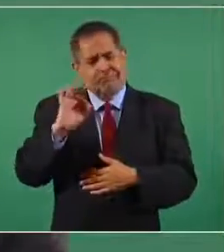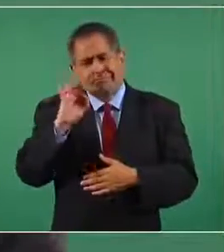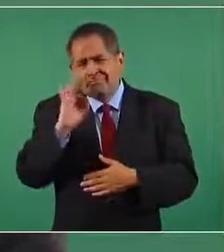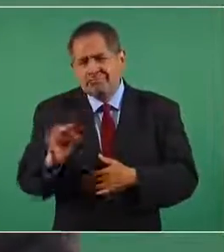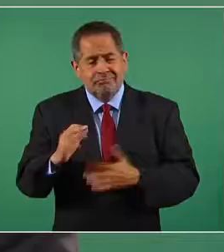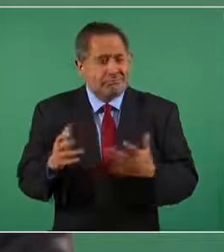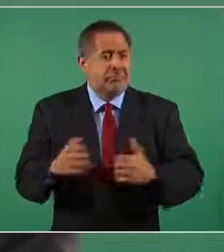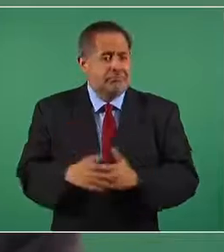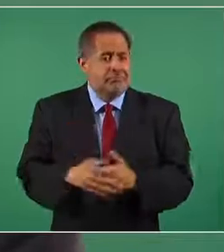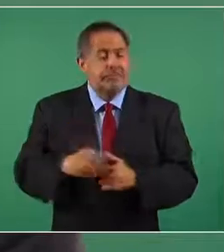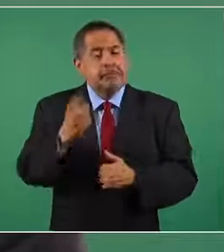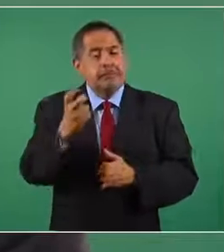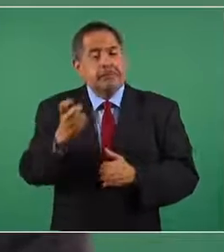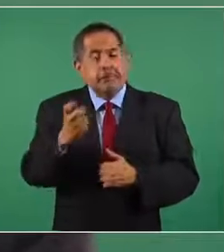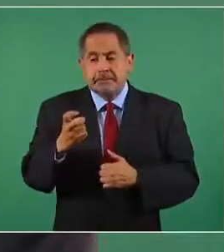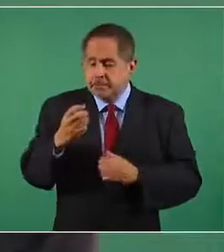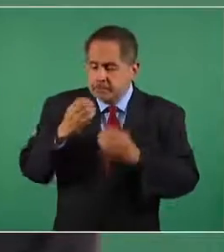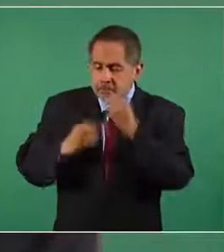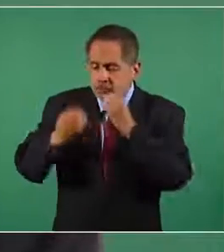comer bien,